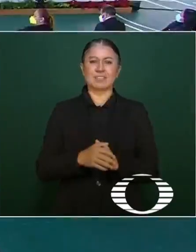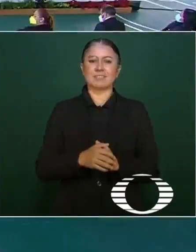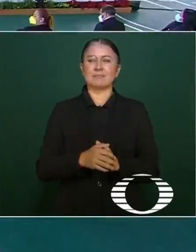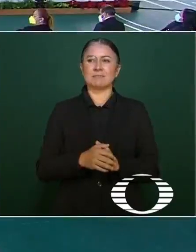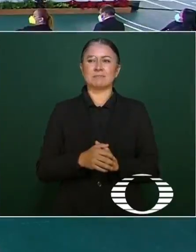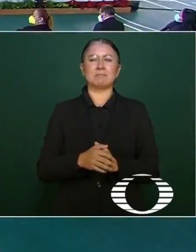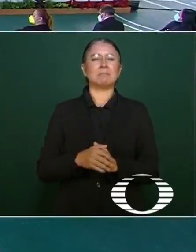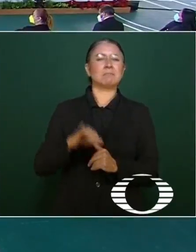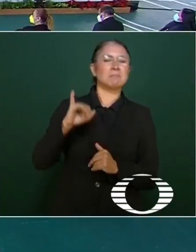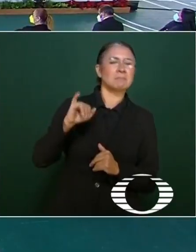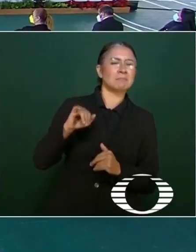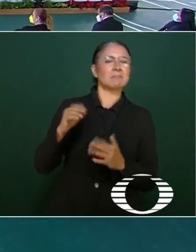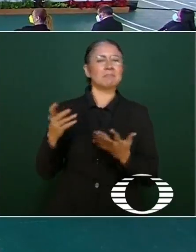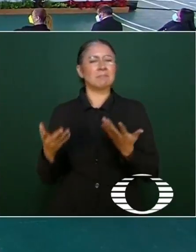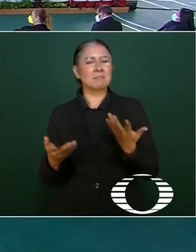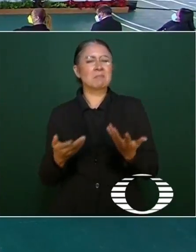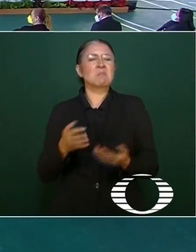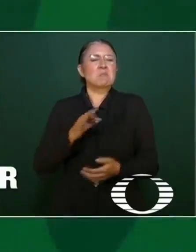Sí, puede ser.